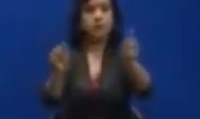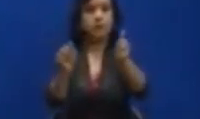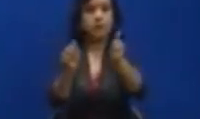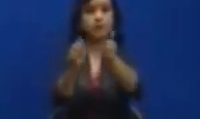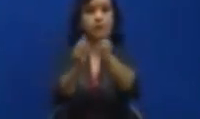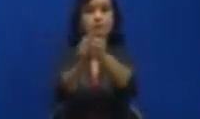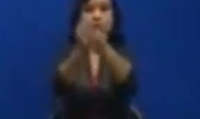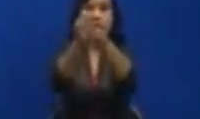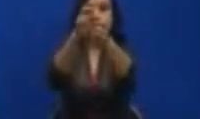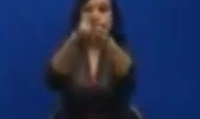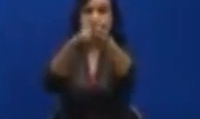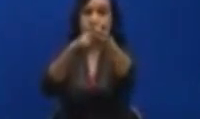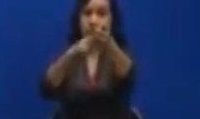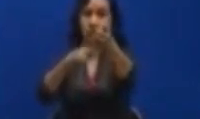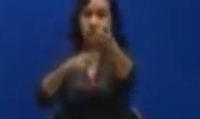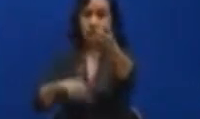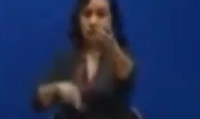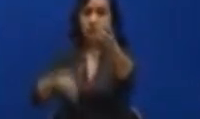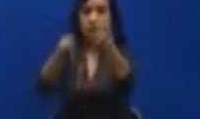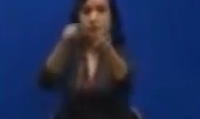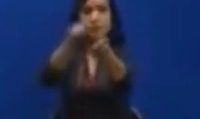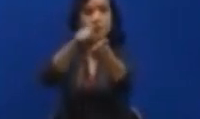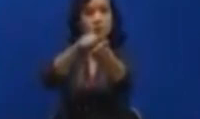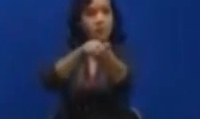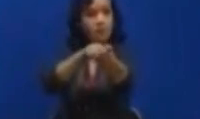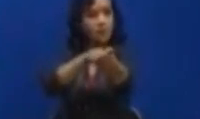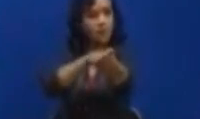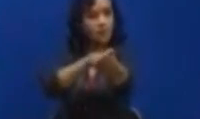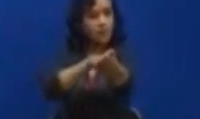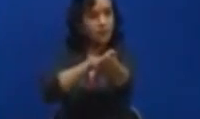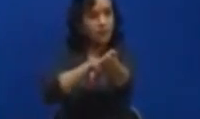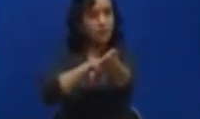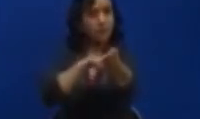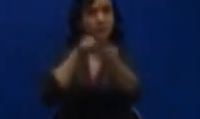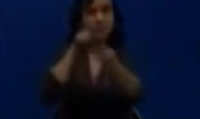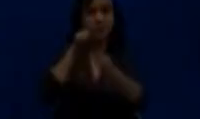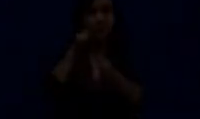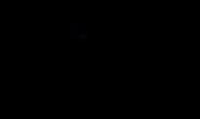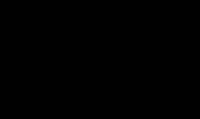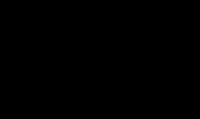en las organizaciones internacionales, pues lo ven como violaciones a los derechos humanos.